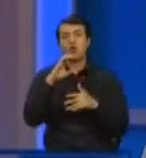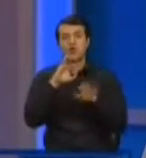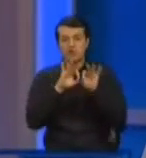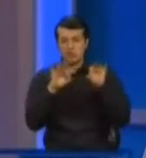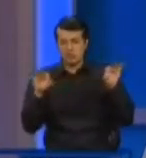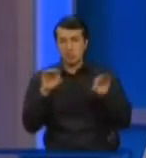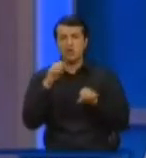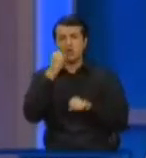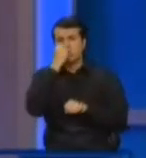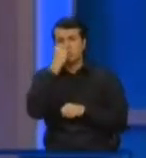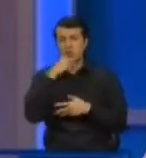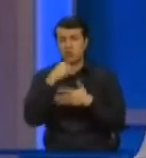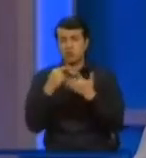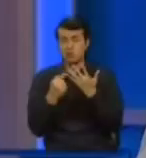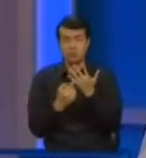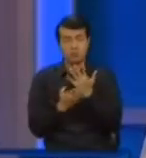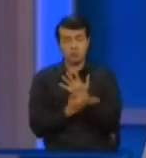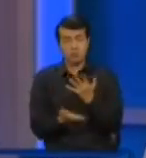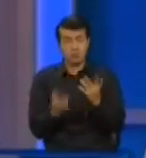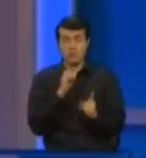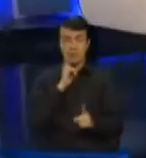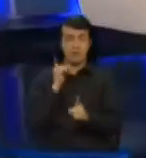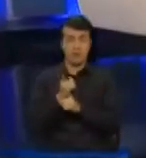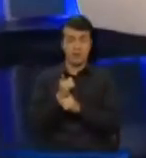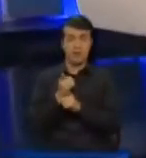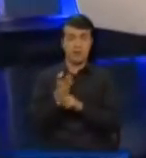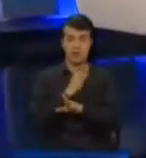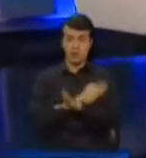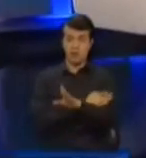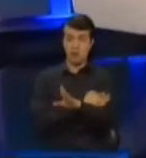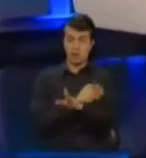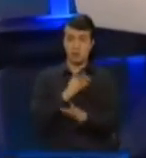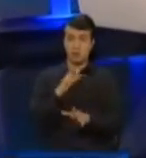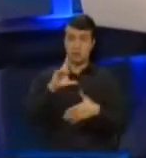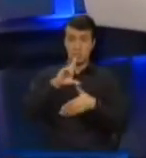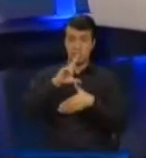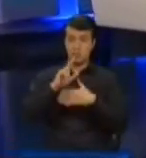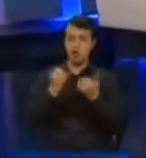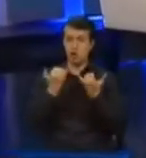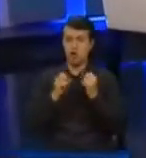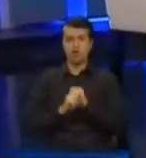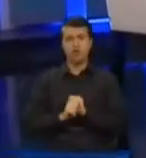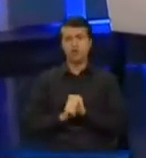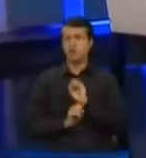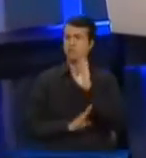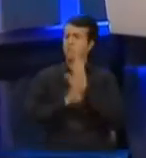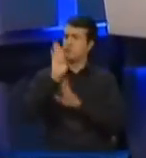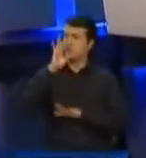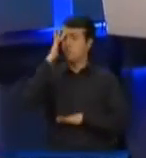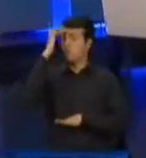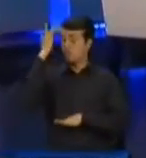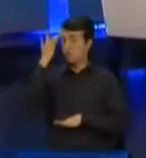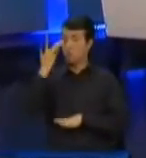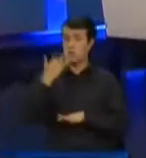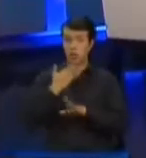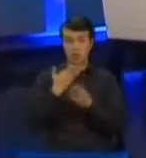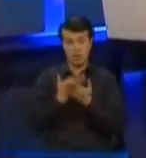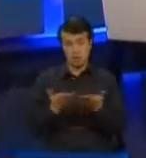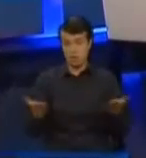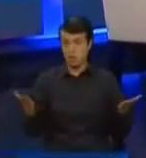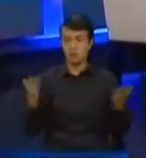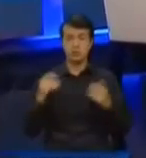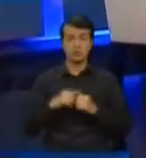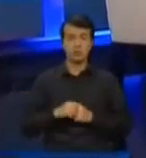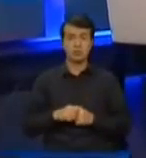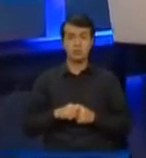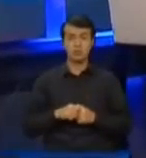de los minerales. Eso es lo que explicó la expansión latinoamericana en la primera década de este siglo.